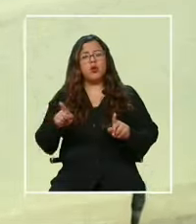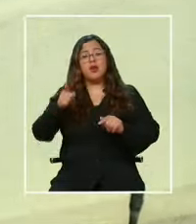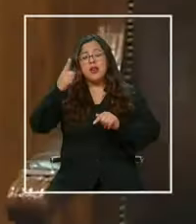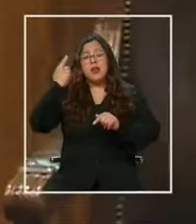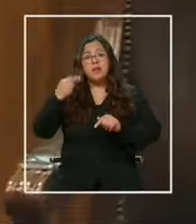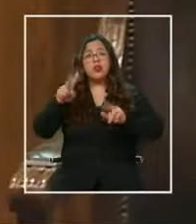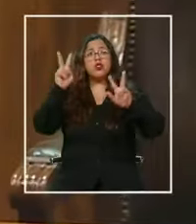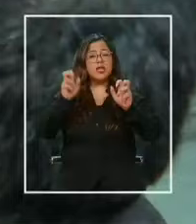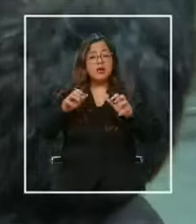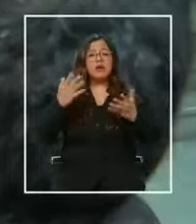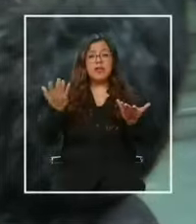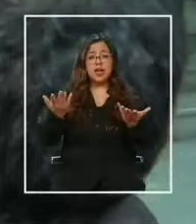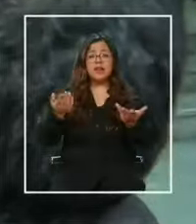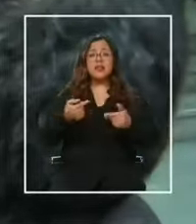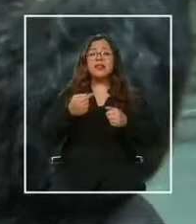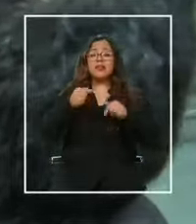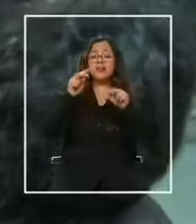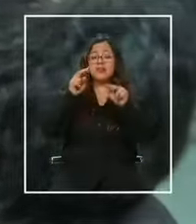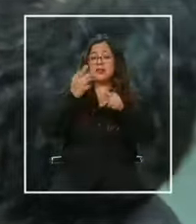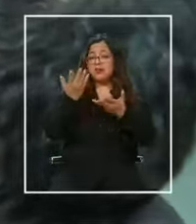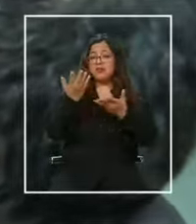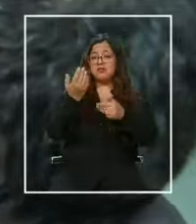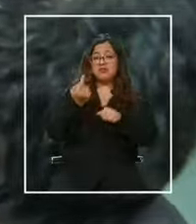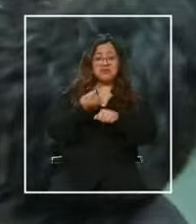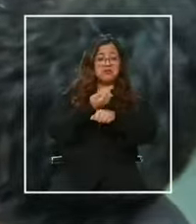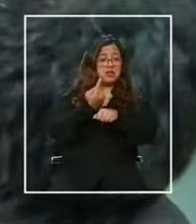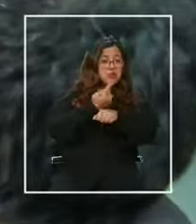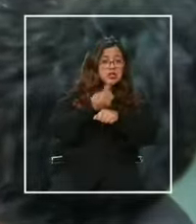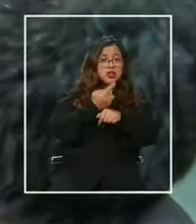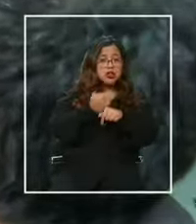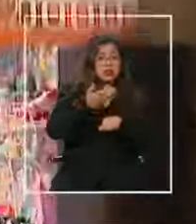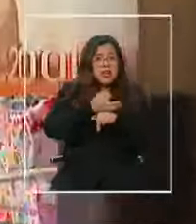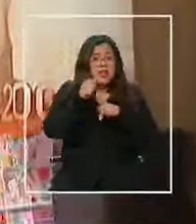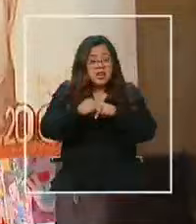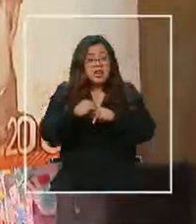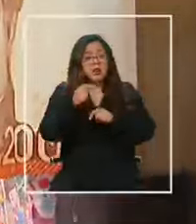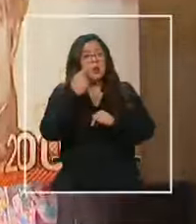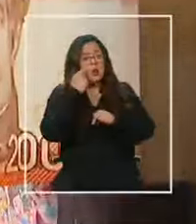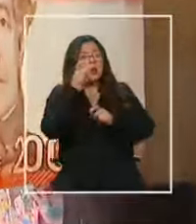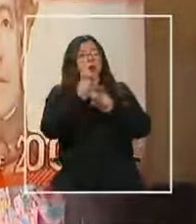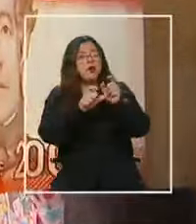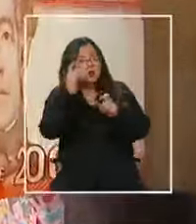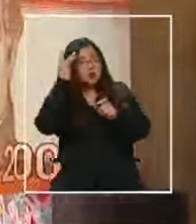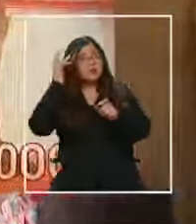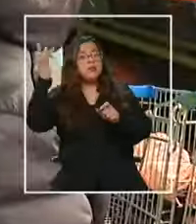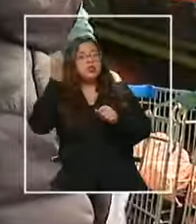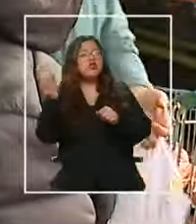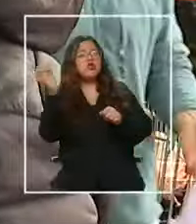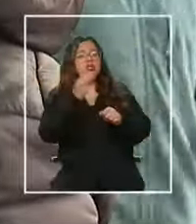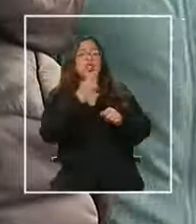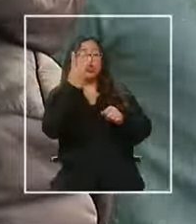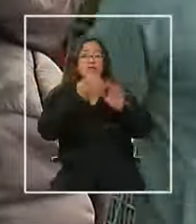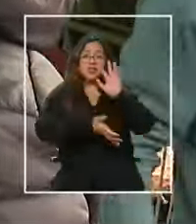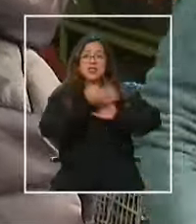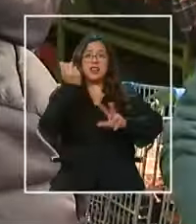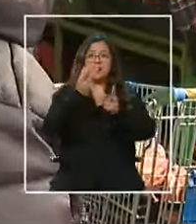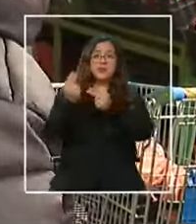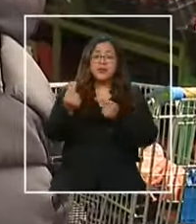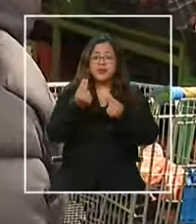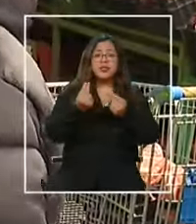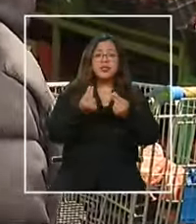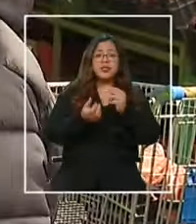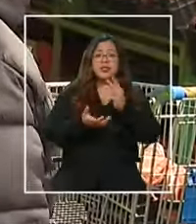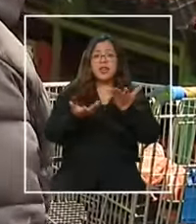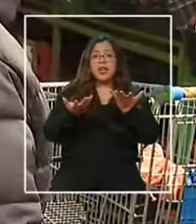allá del debate legislativo, entre los expertos no existe duda alguna. Los 3 retiros que se aprobaron generaron